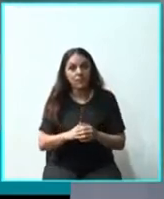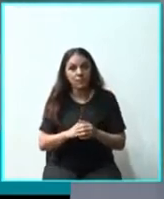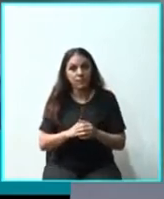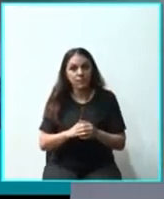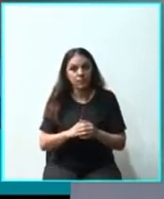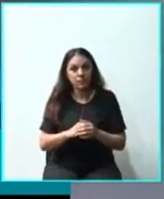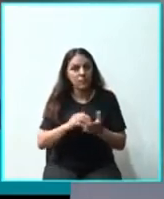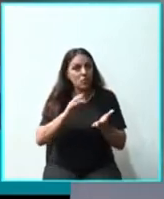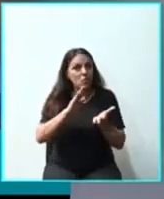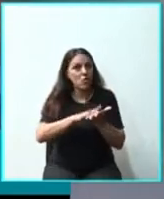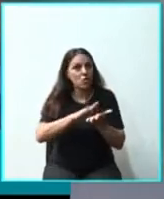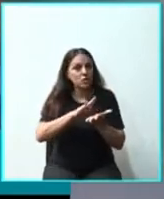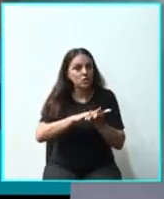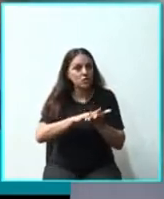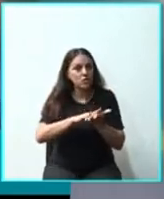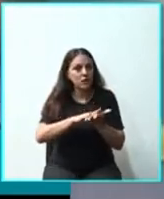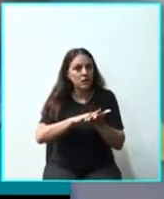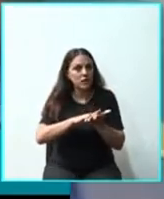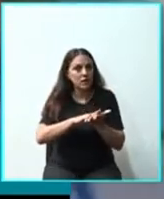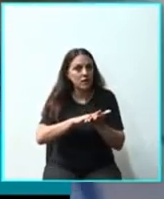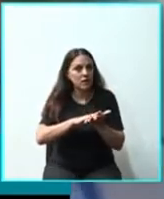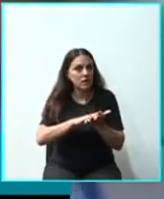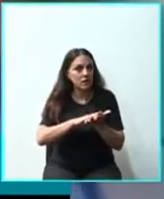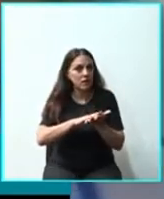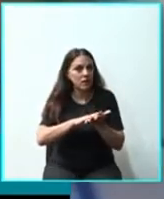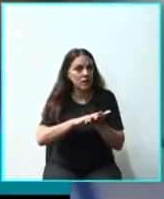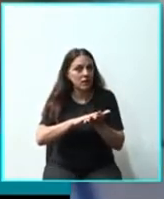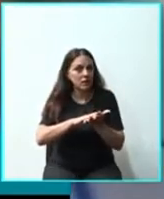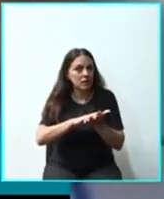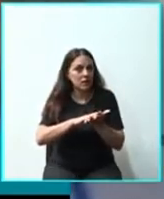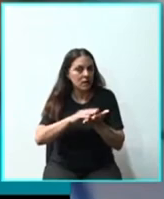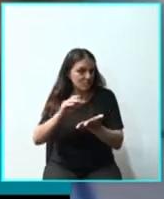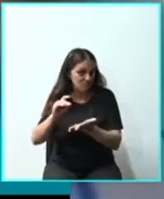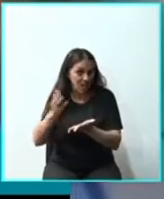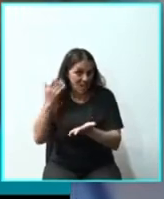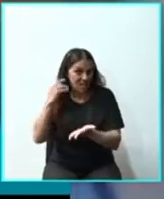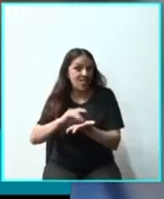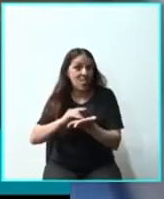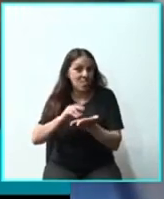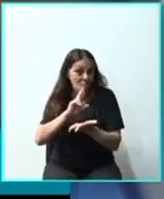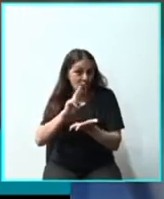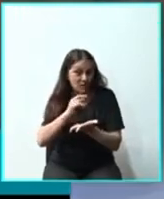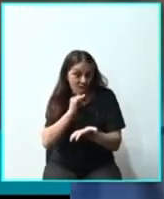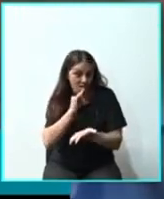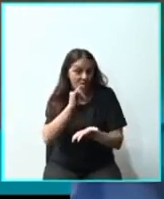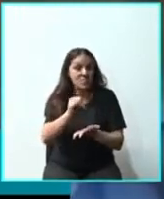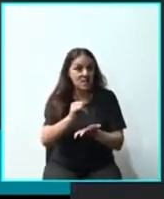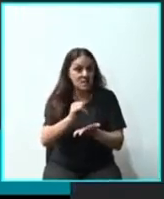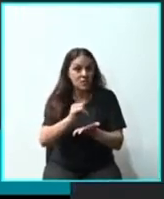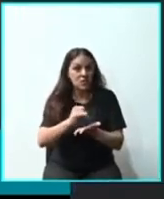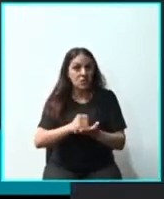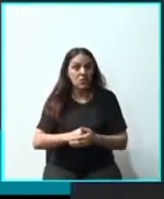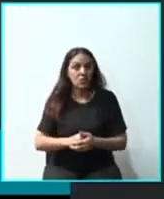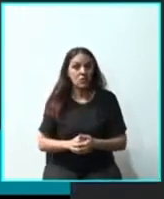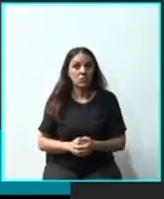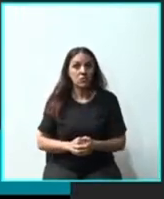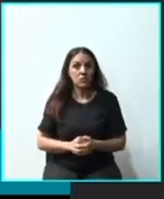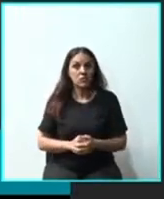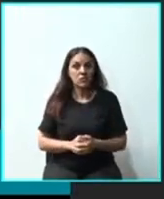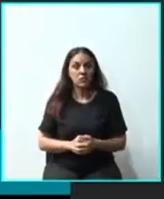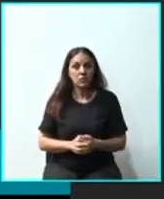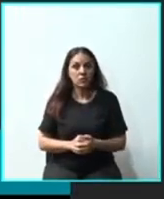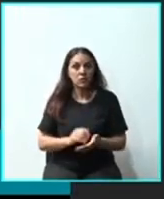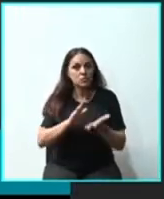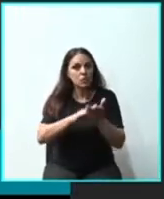elocución, la diputada lo que nos transmitió es, espere que quiere ir al